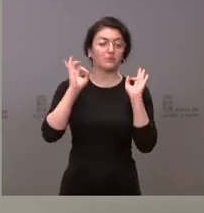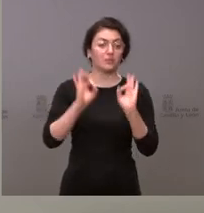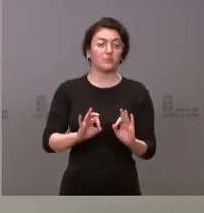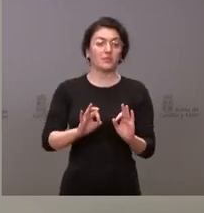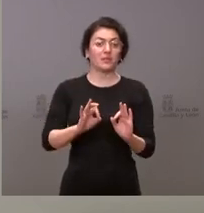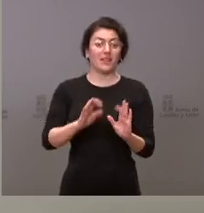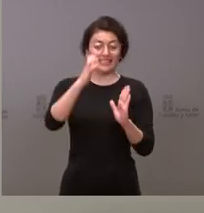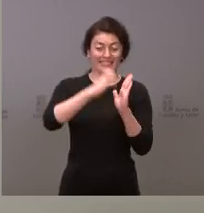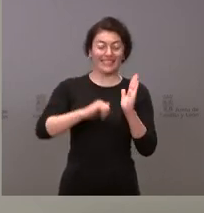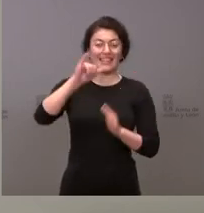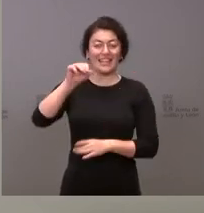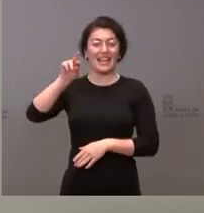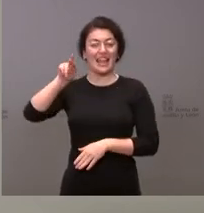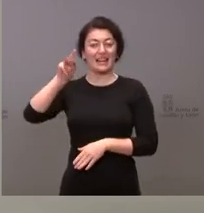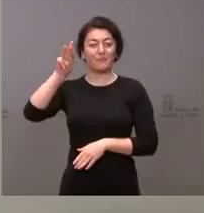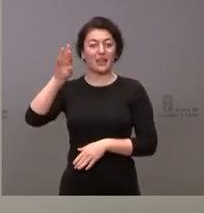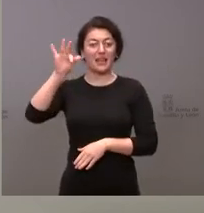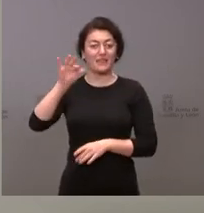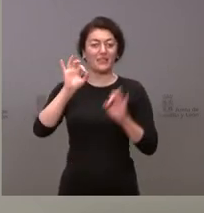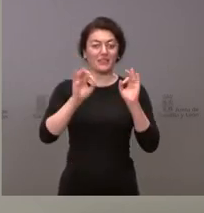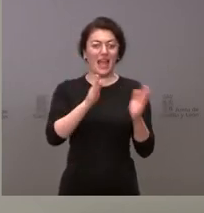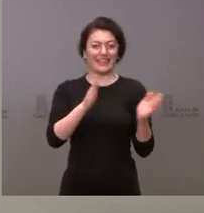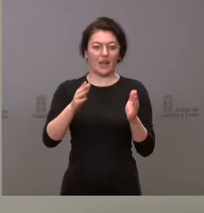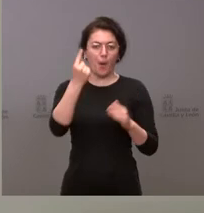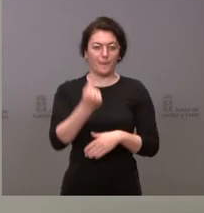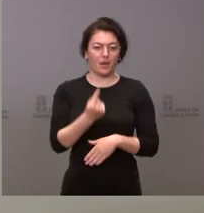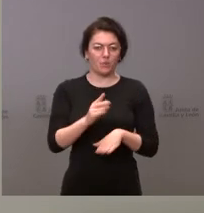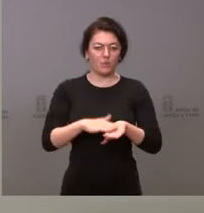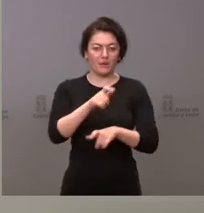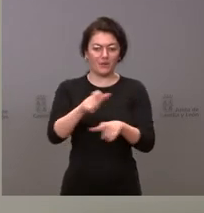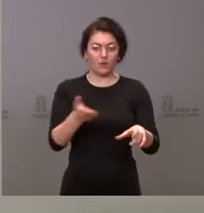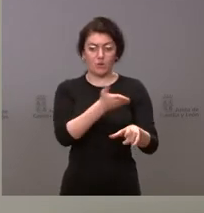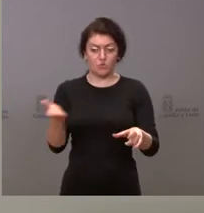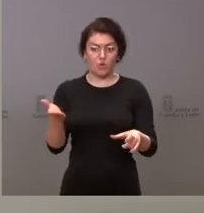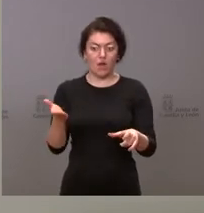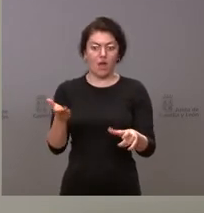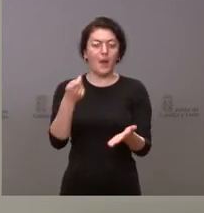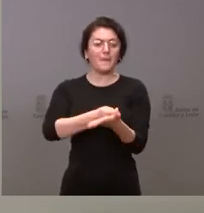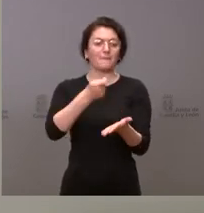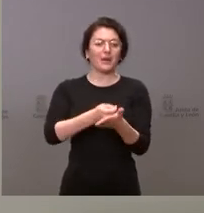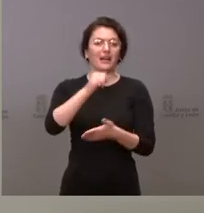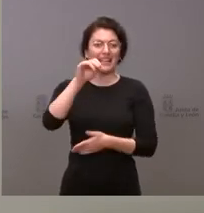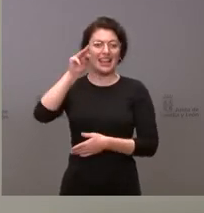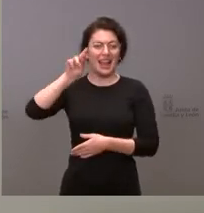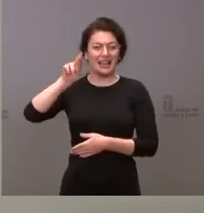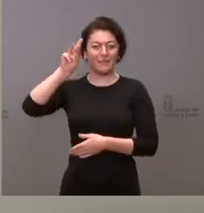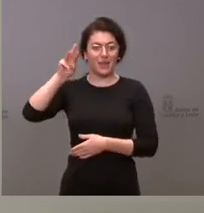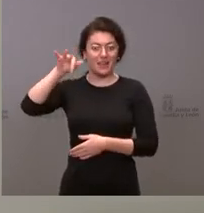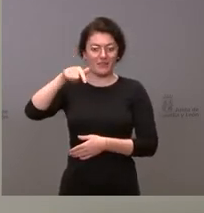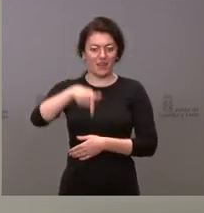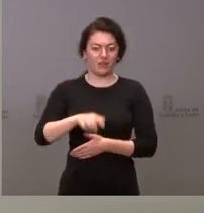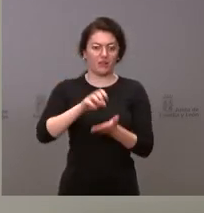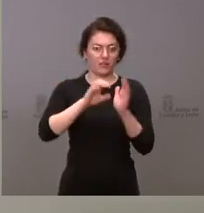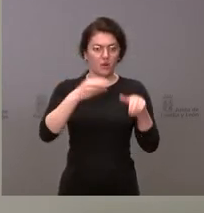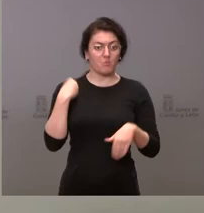el irpf en ese tramo mínimo para todas las personas que contribuyan por irpf en castilla y león' que anunció el presidente de la junta de castilla